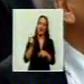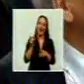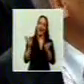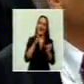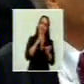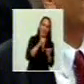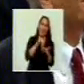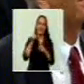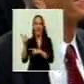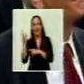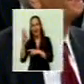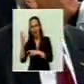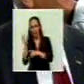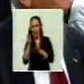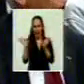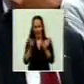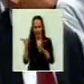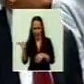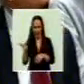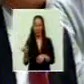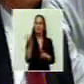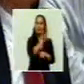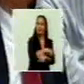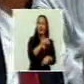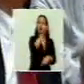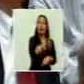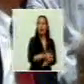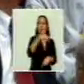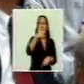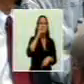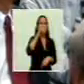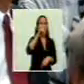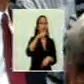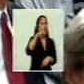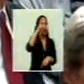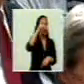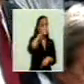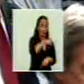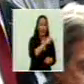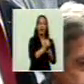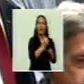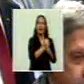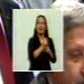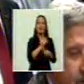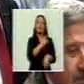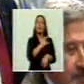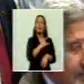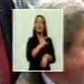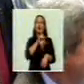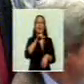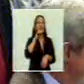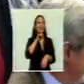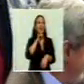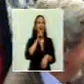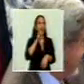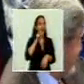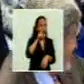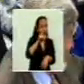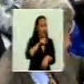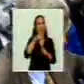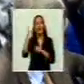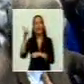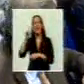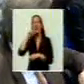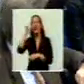y el profesorado con la plata. El doctor Diego Milone, profesor titular ordinario de la Universidad Nacional del Litoral. Y bueno, doctora Sandra